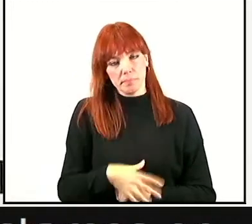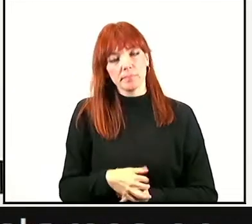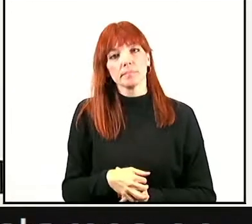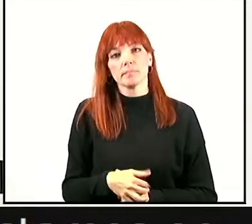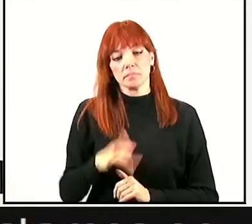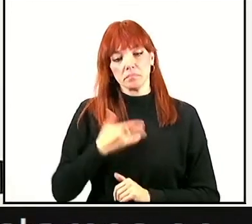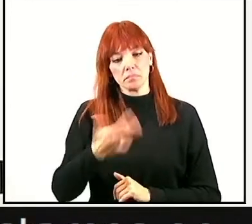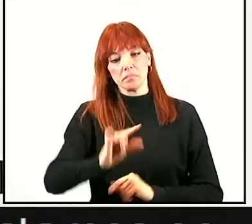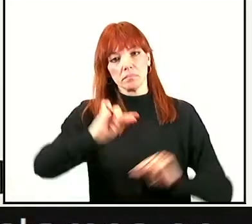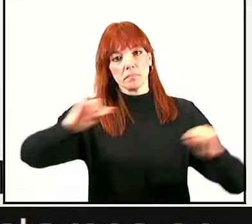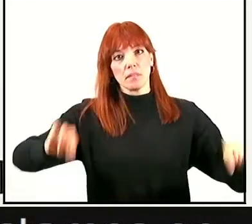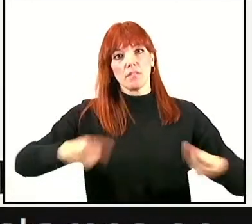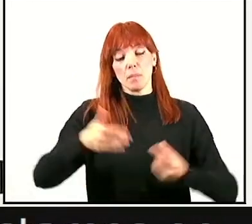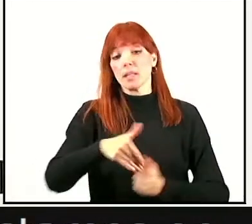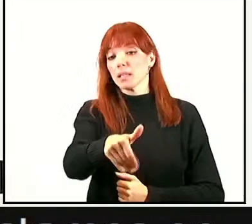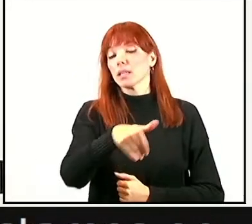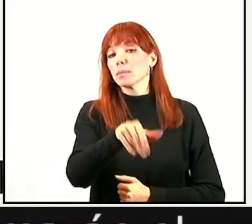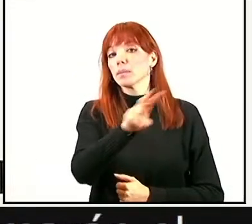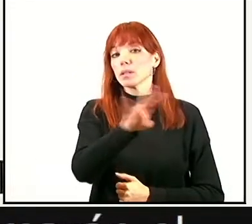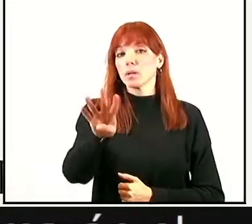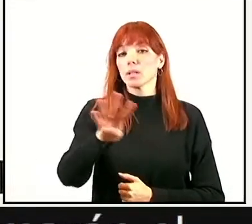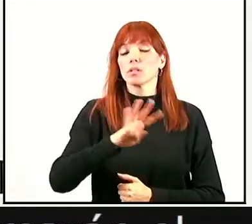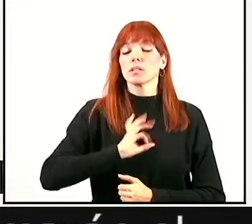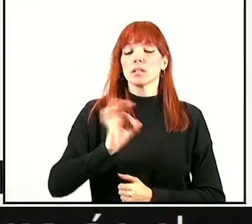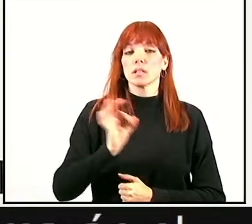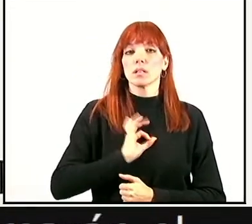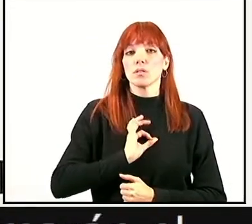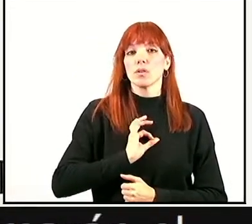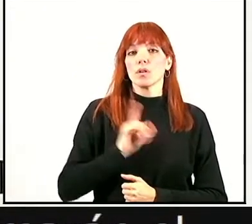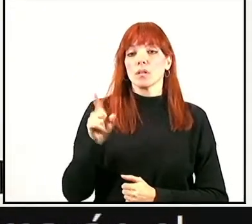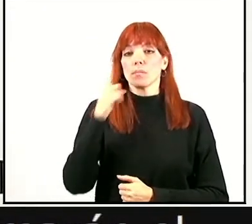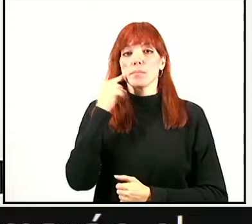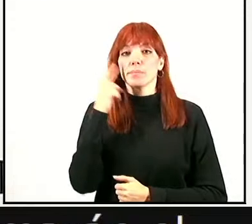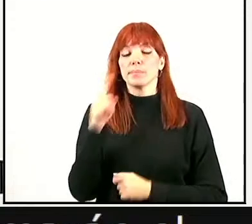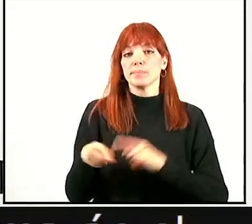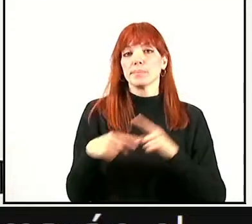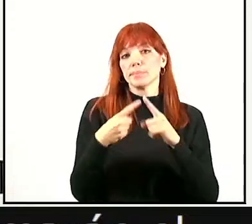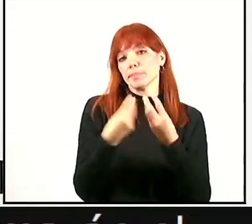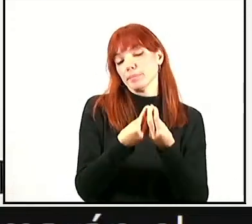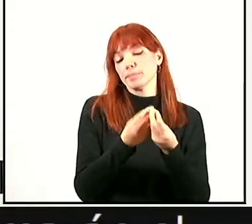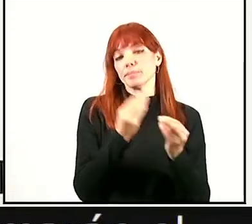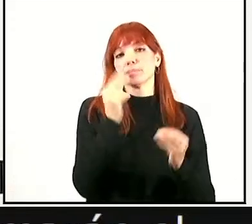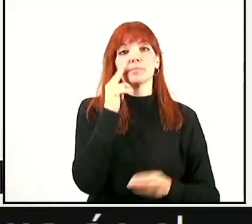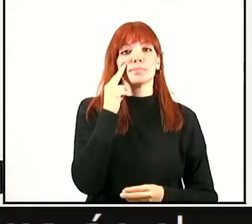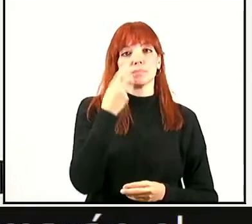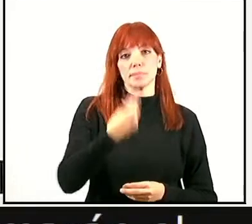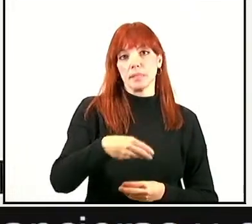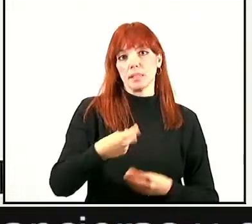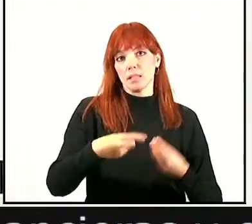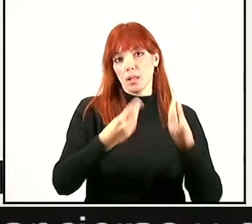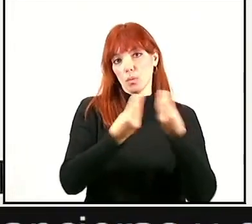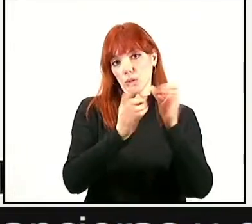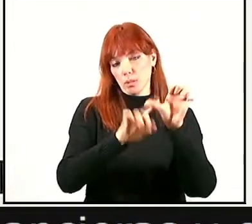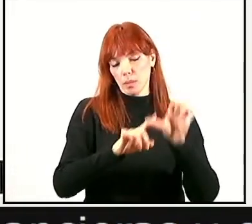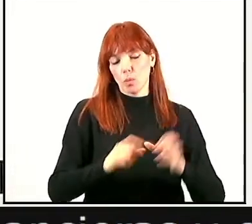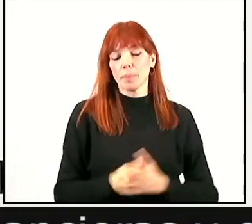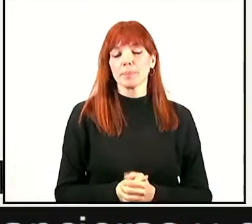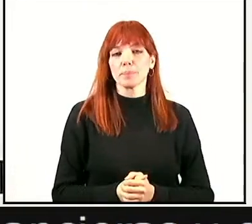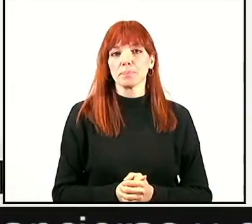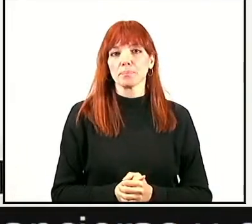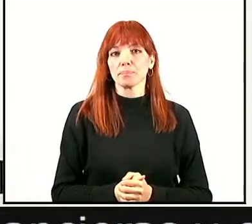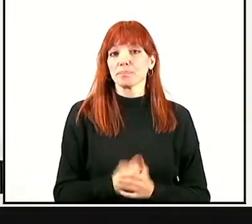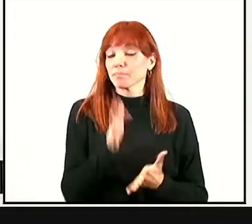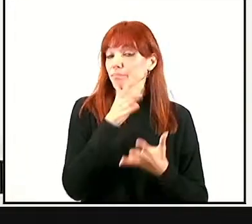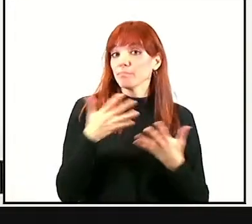se firmarán el próximo 24 de enero entre las entidades financieras y el presidente de la Junta. Le paso